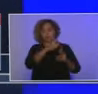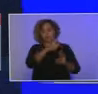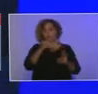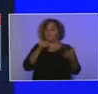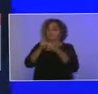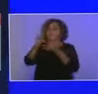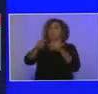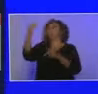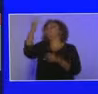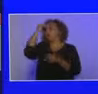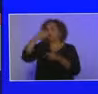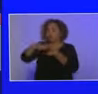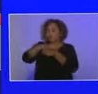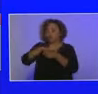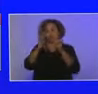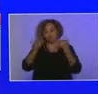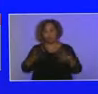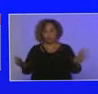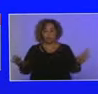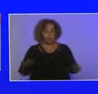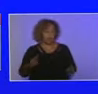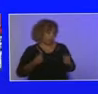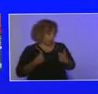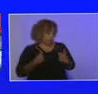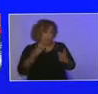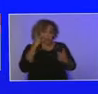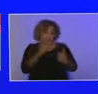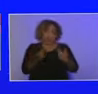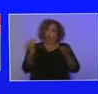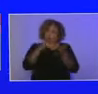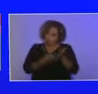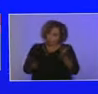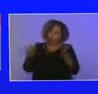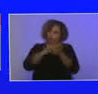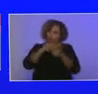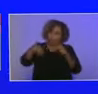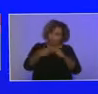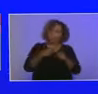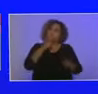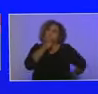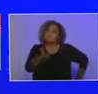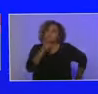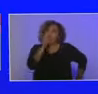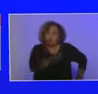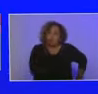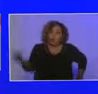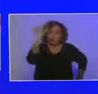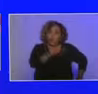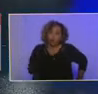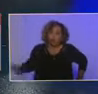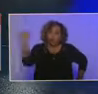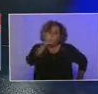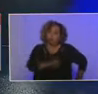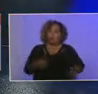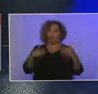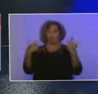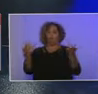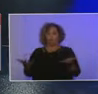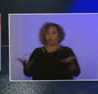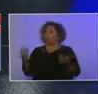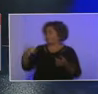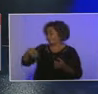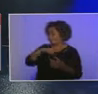Bueno, vamos a ver qué pasa. La verdad es que ya yo, esta película la vemos como que esto pasa mal. Todo el tiempo. La vamos a ver dentro de varios... Y la cargamos nosotros,